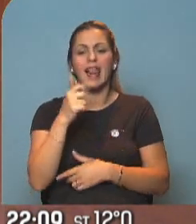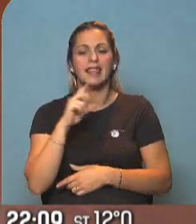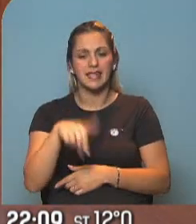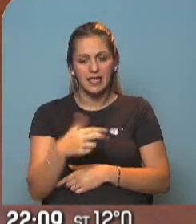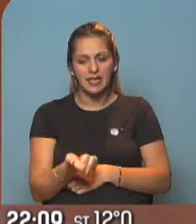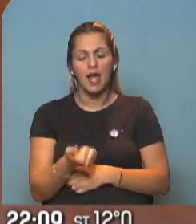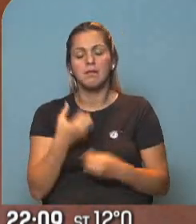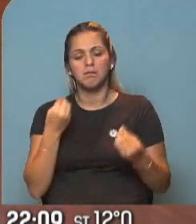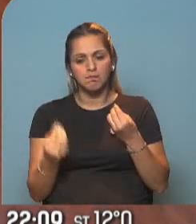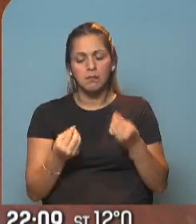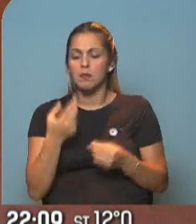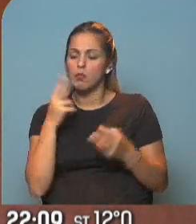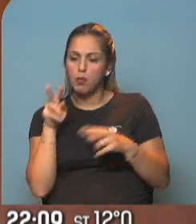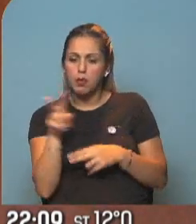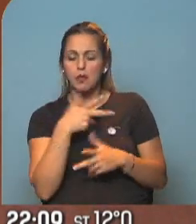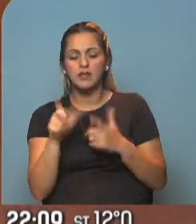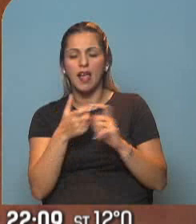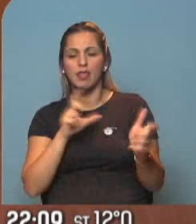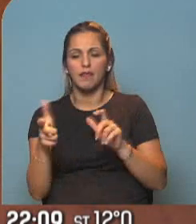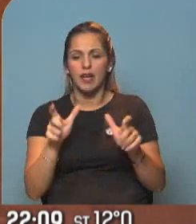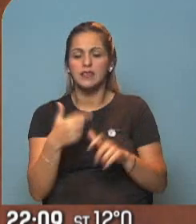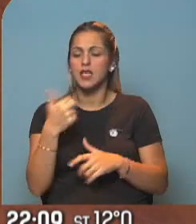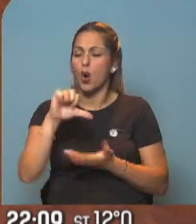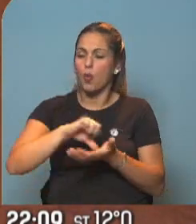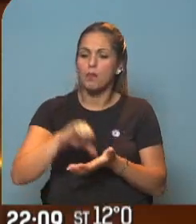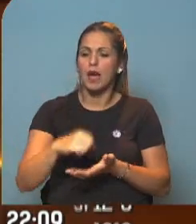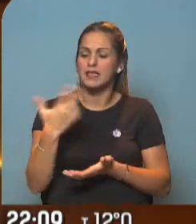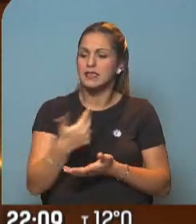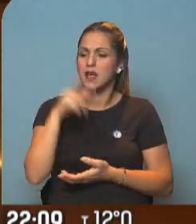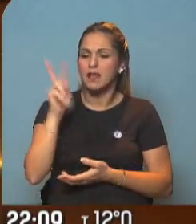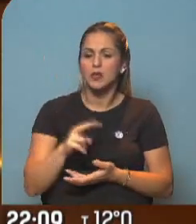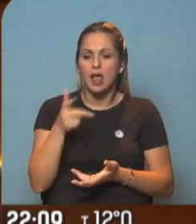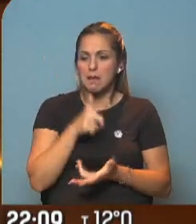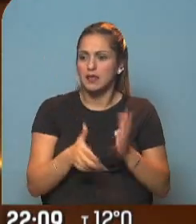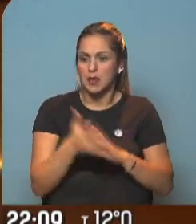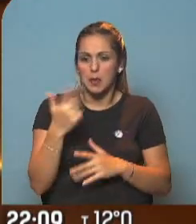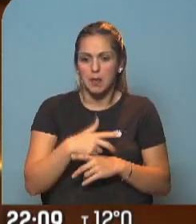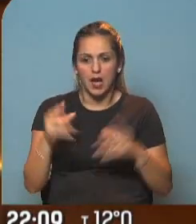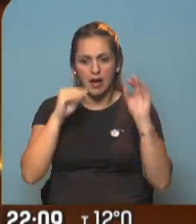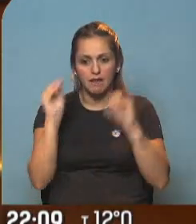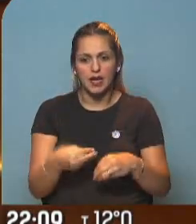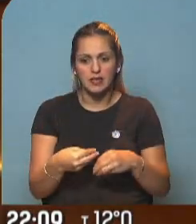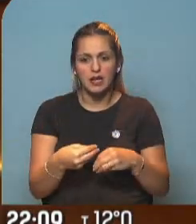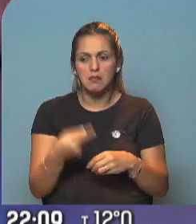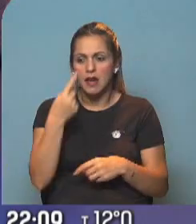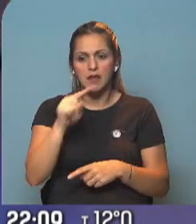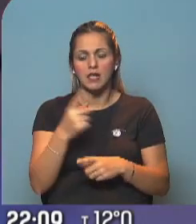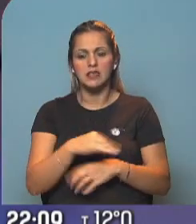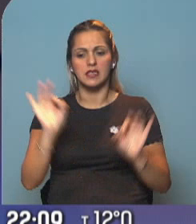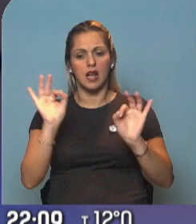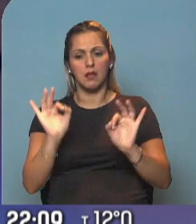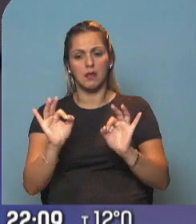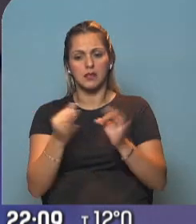de perplejidad por ver un país que permanentemente parece que está al borde del abismo, pero no cae.